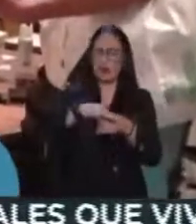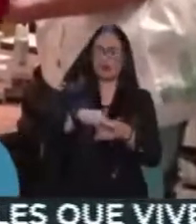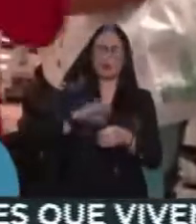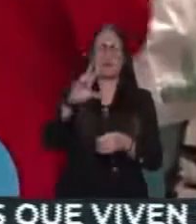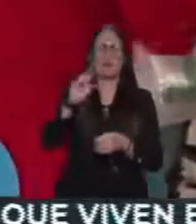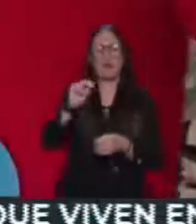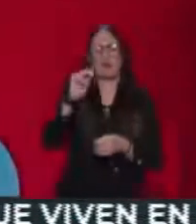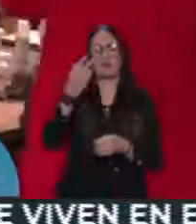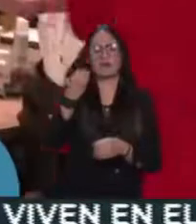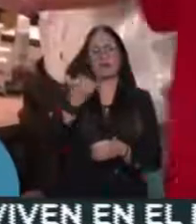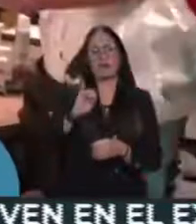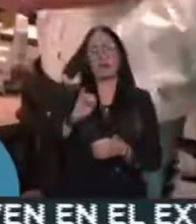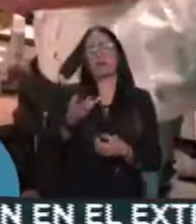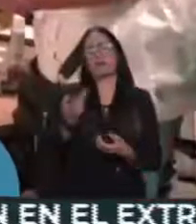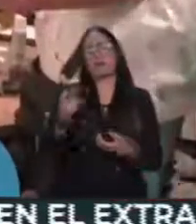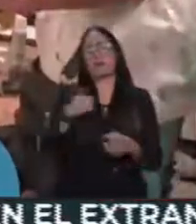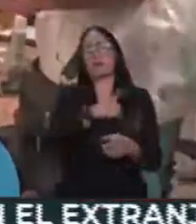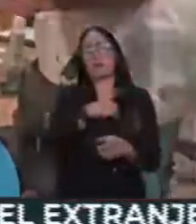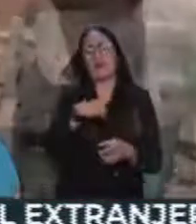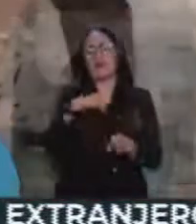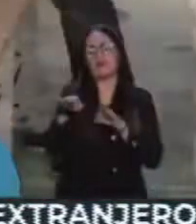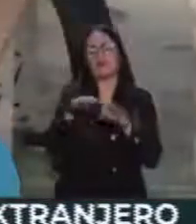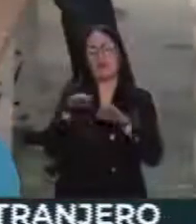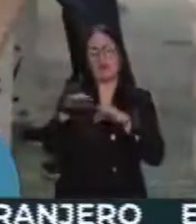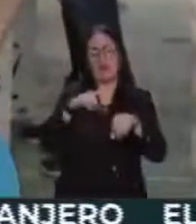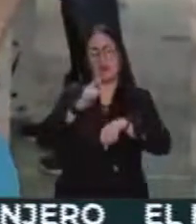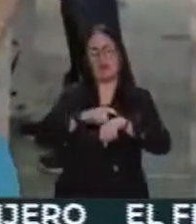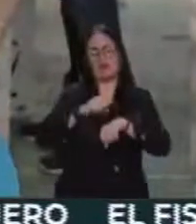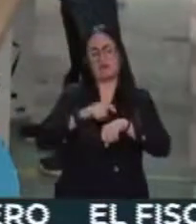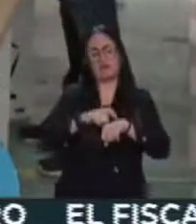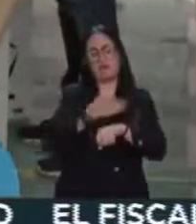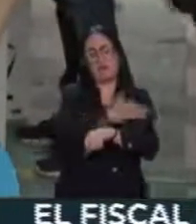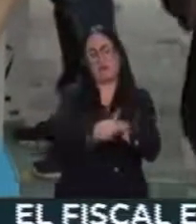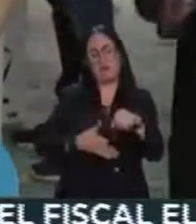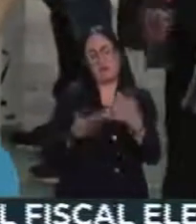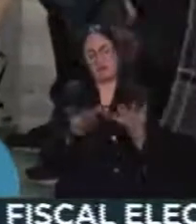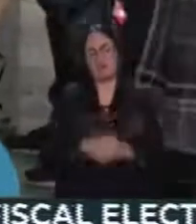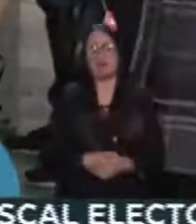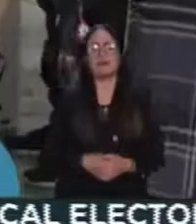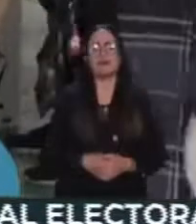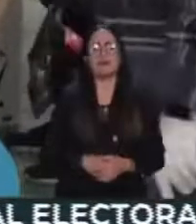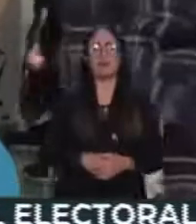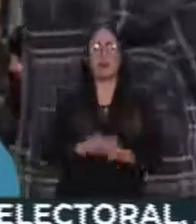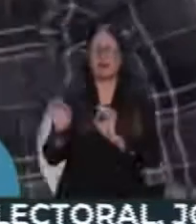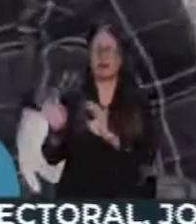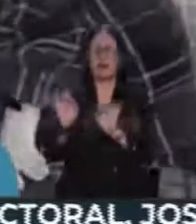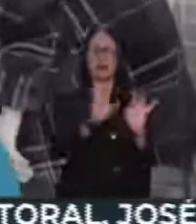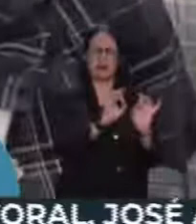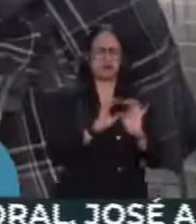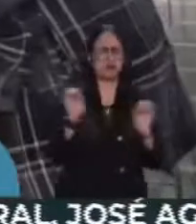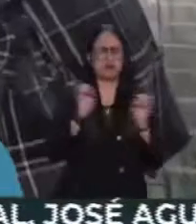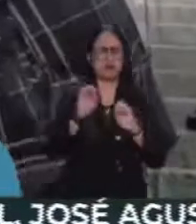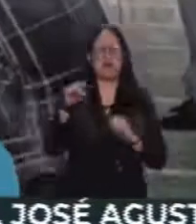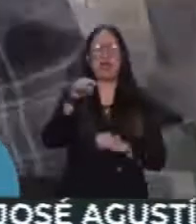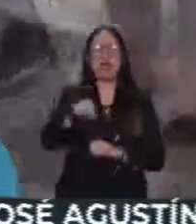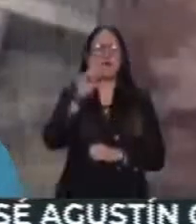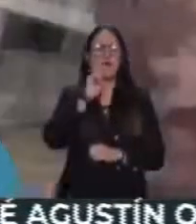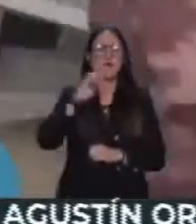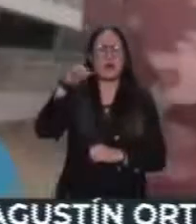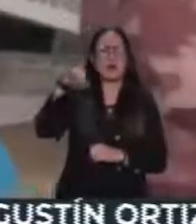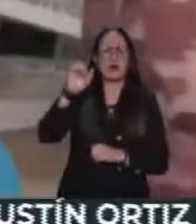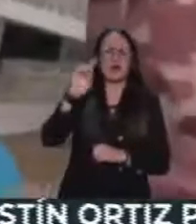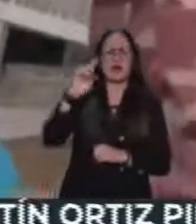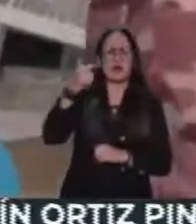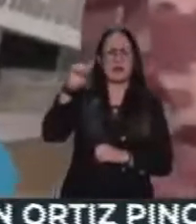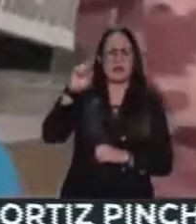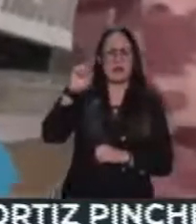comentaban que tenían que trabajar. Básicamente no hubo disturbios y pues la ganadora de esta demarcación, Margarita Saldaña,